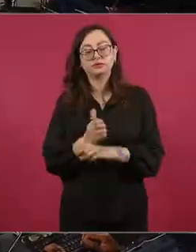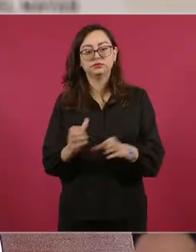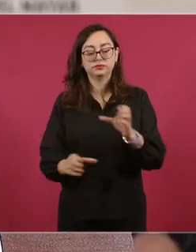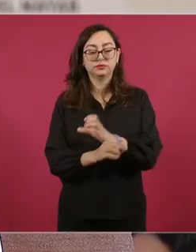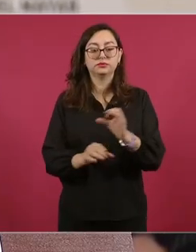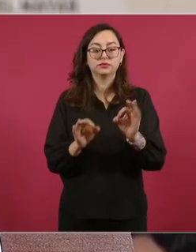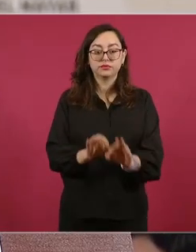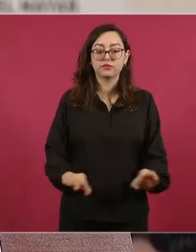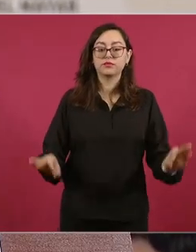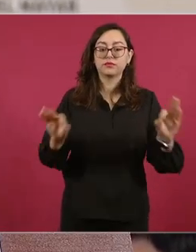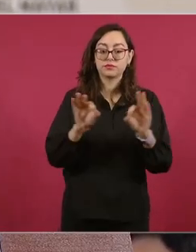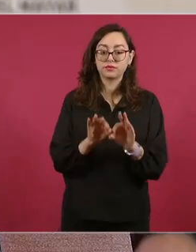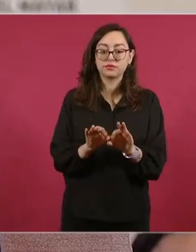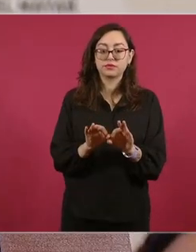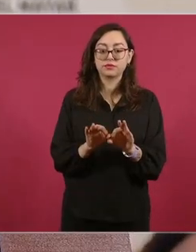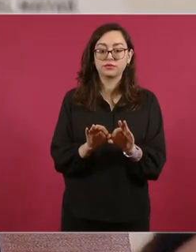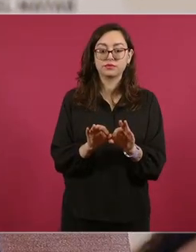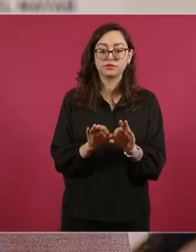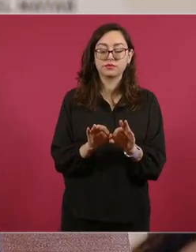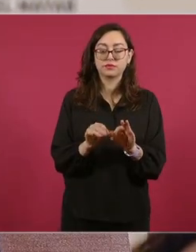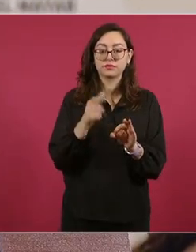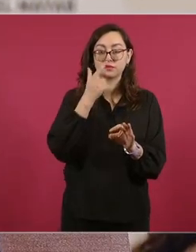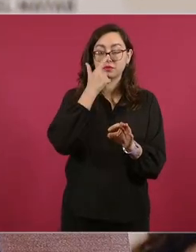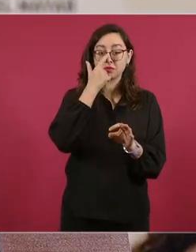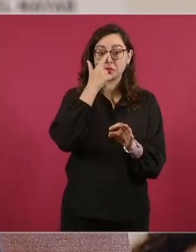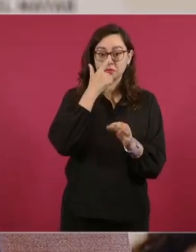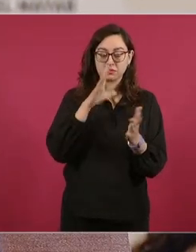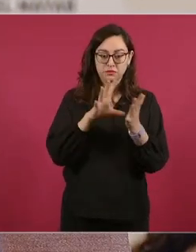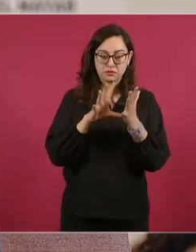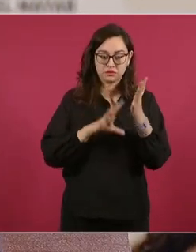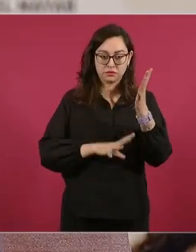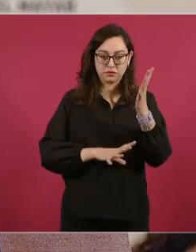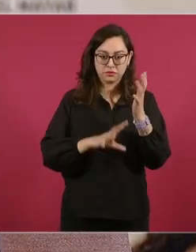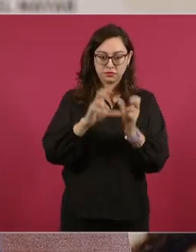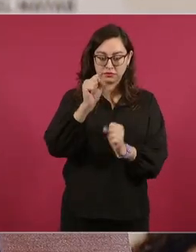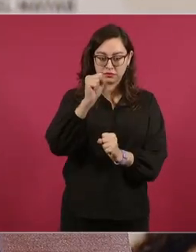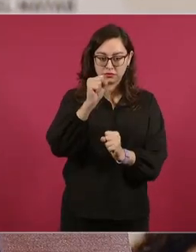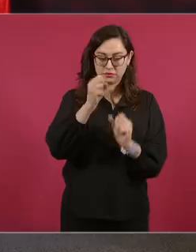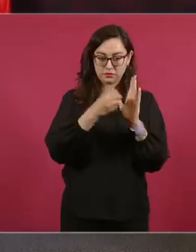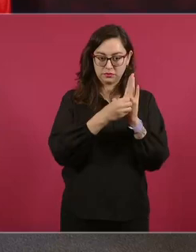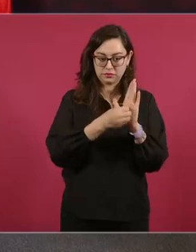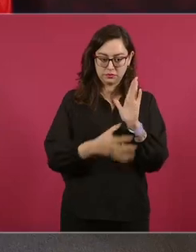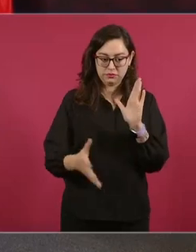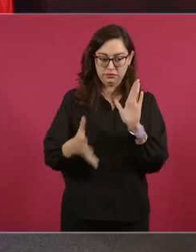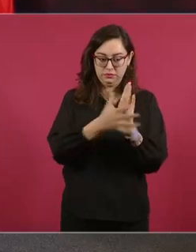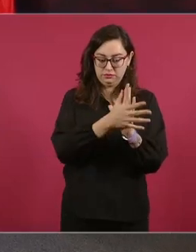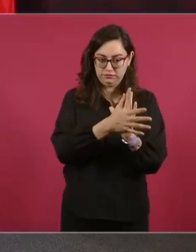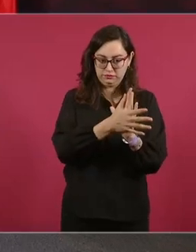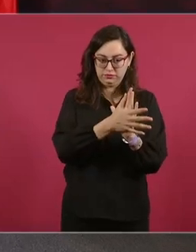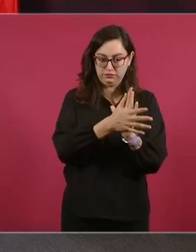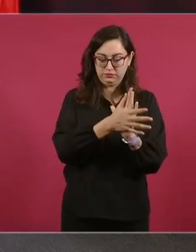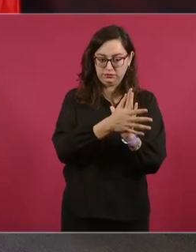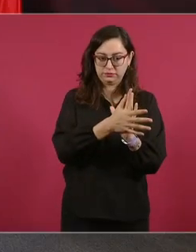es el que se establezca en la Constitución, para que no haya repetición